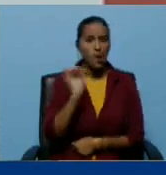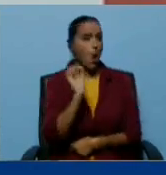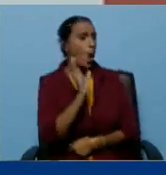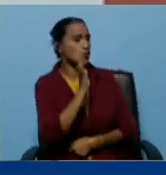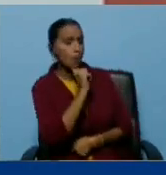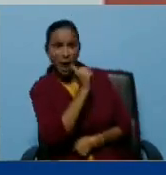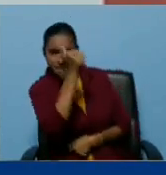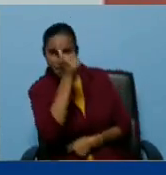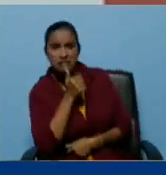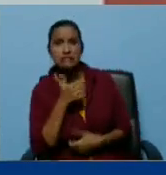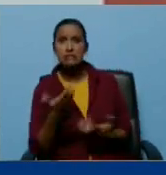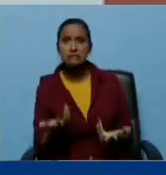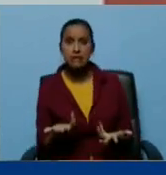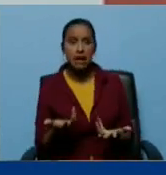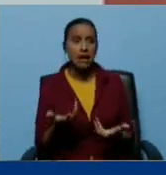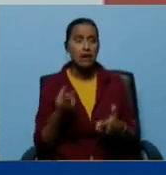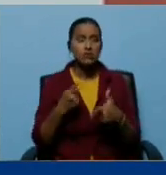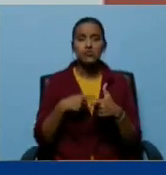persecución,